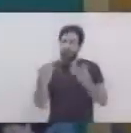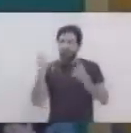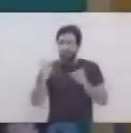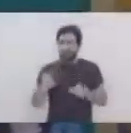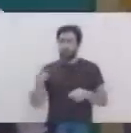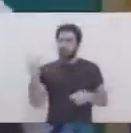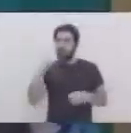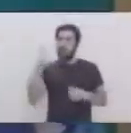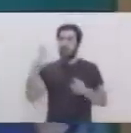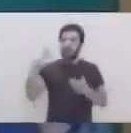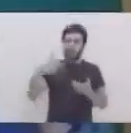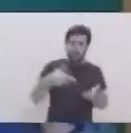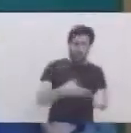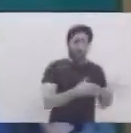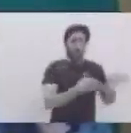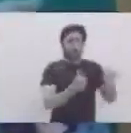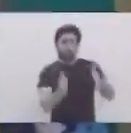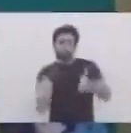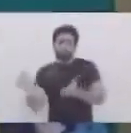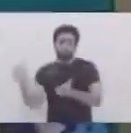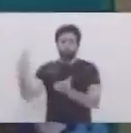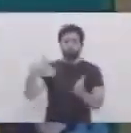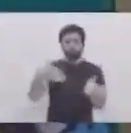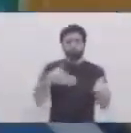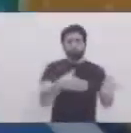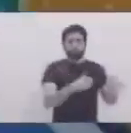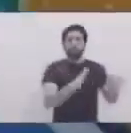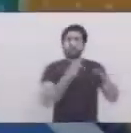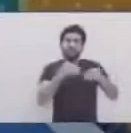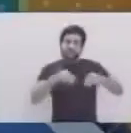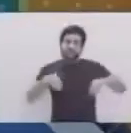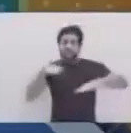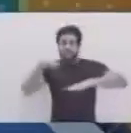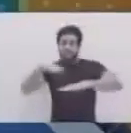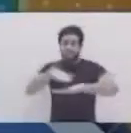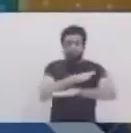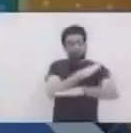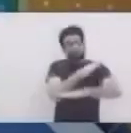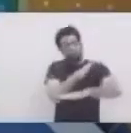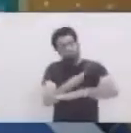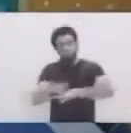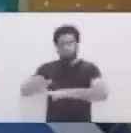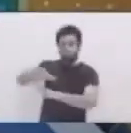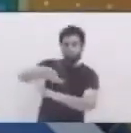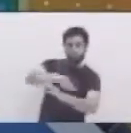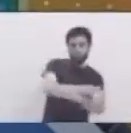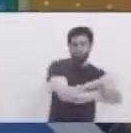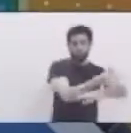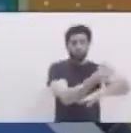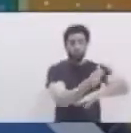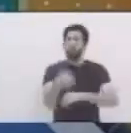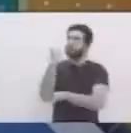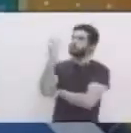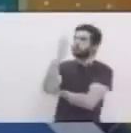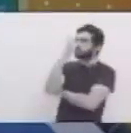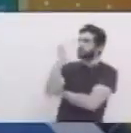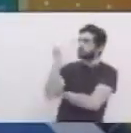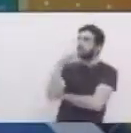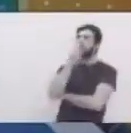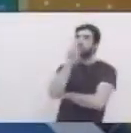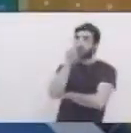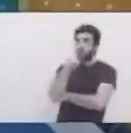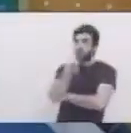animalito va por el suelo y se va arrastrando. ¿Quién crees tú que será? Serpiente. ¡Excelente!